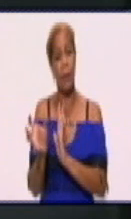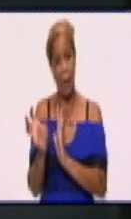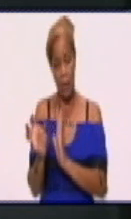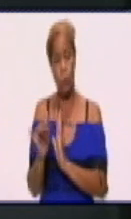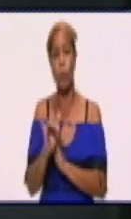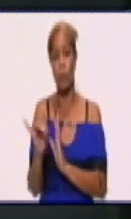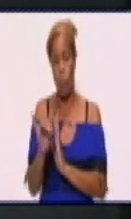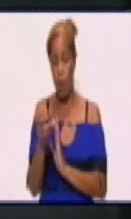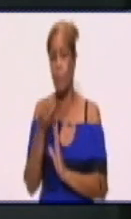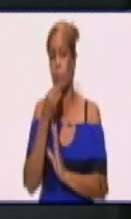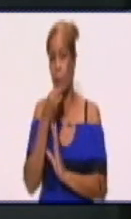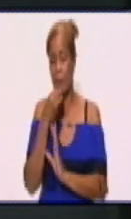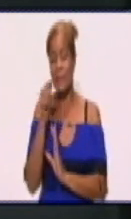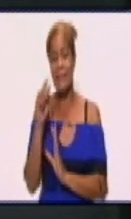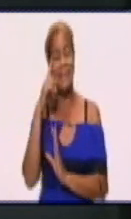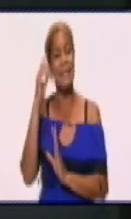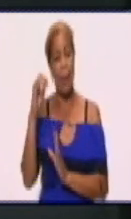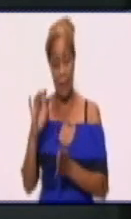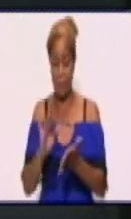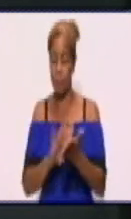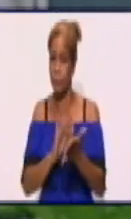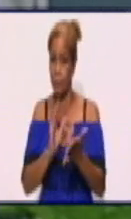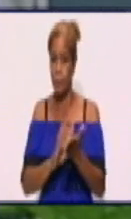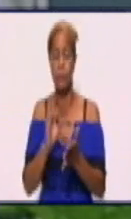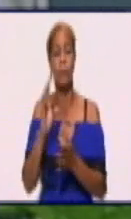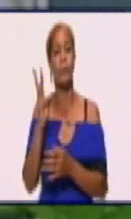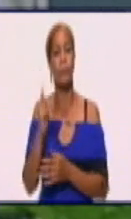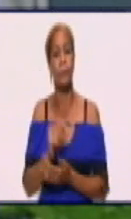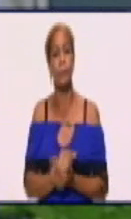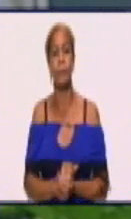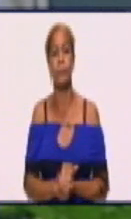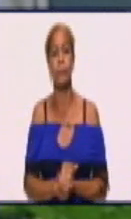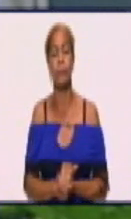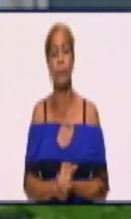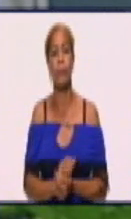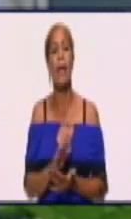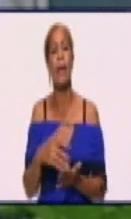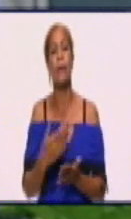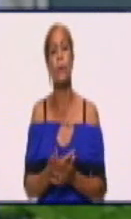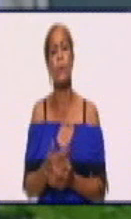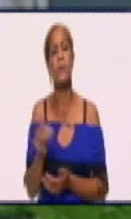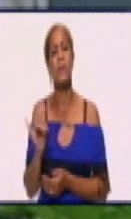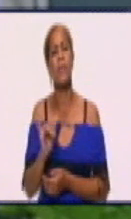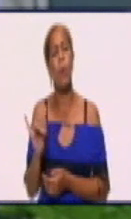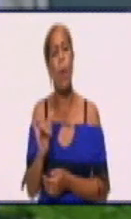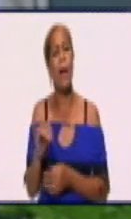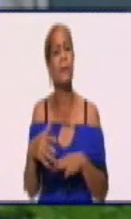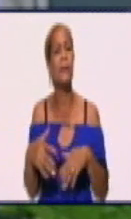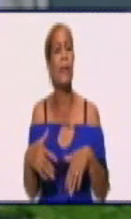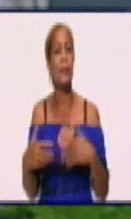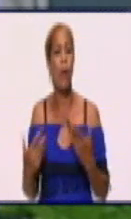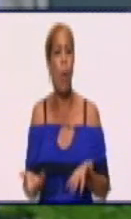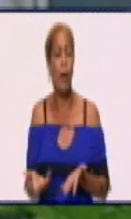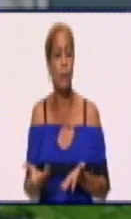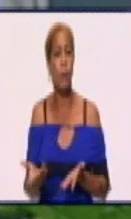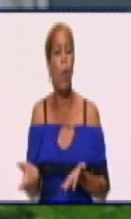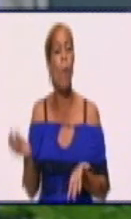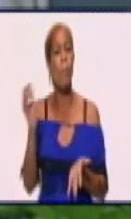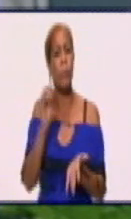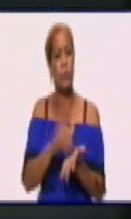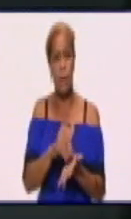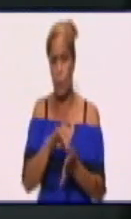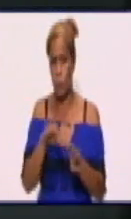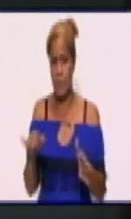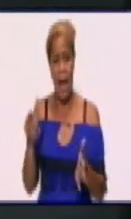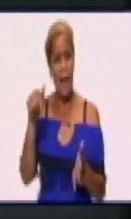que tengan pendientes con el banco yoandri desde cuando está implementado en granma el virtual man de cv es